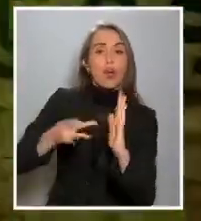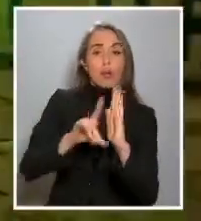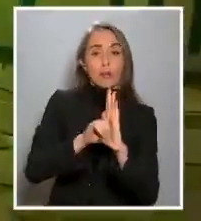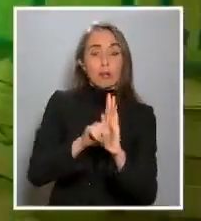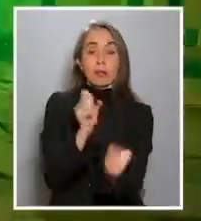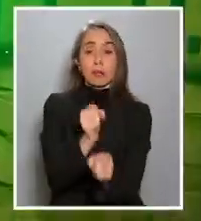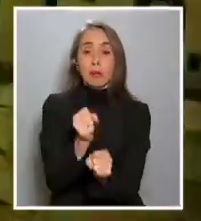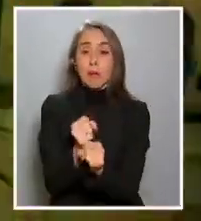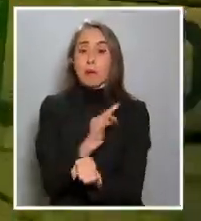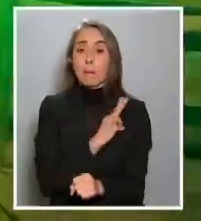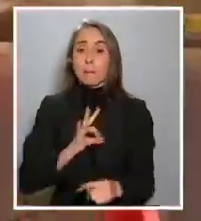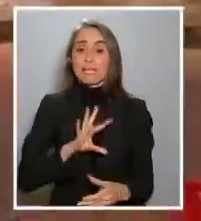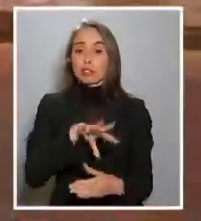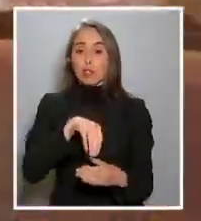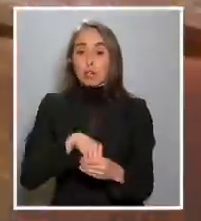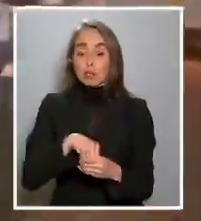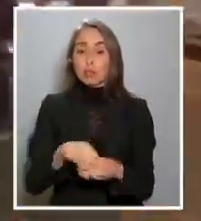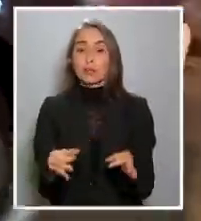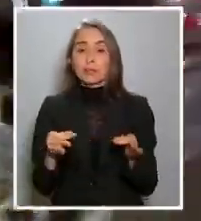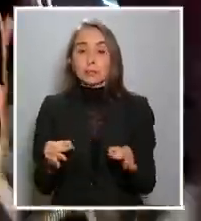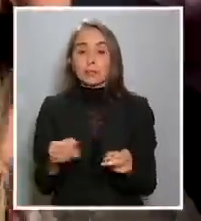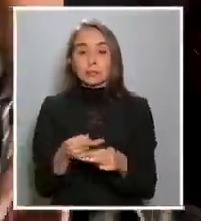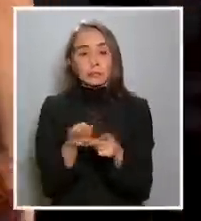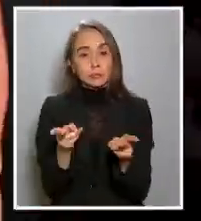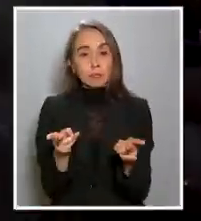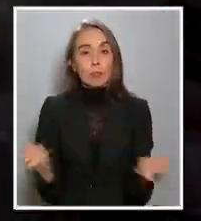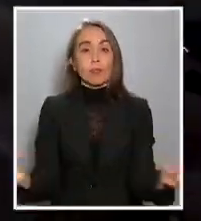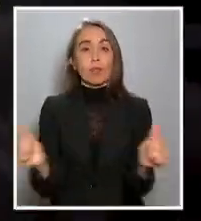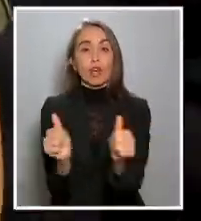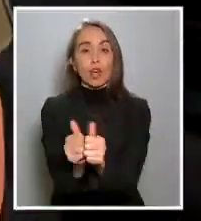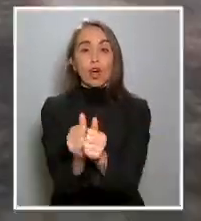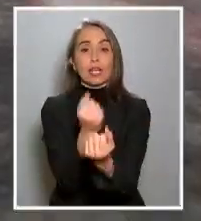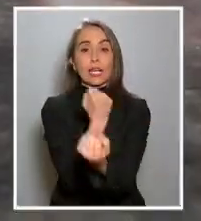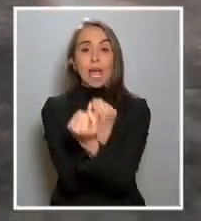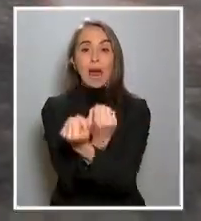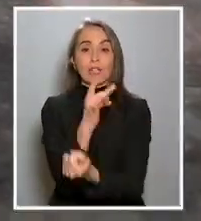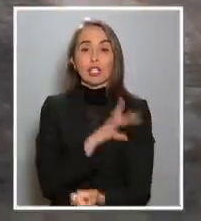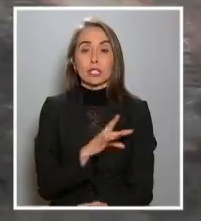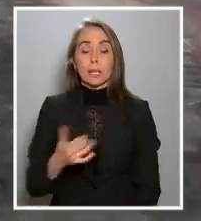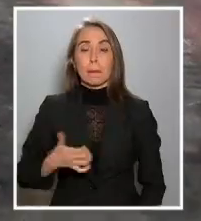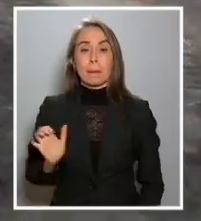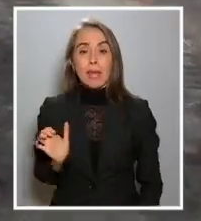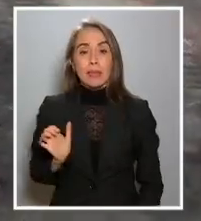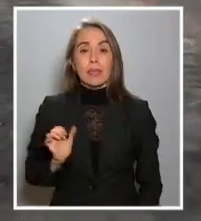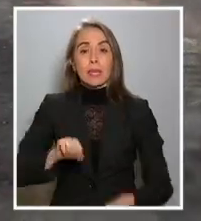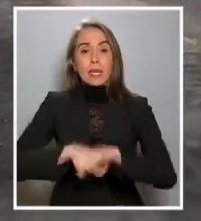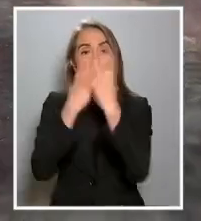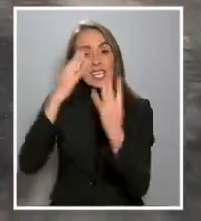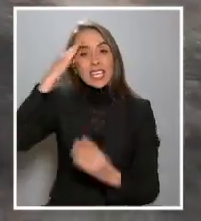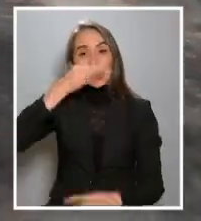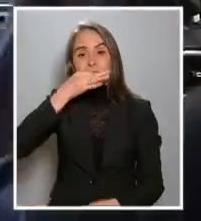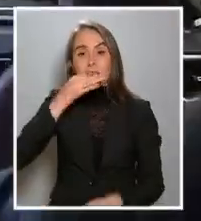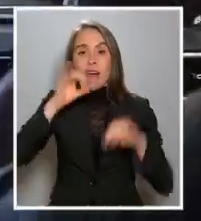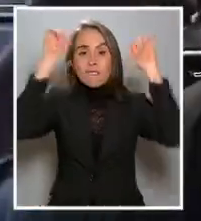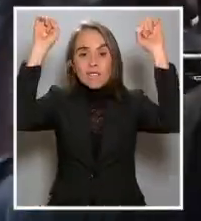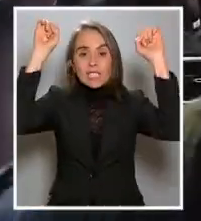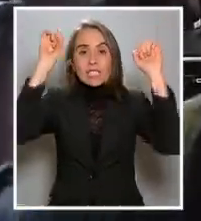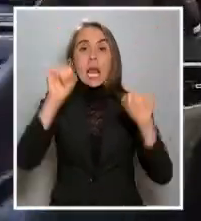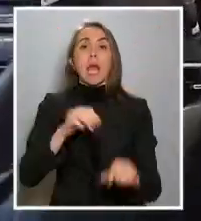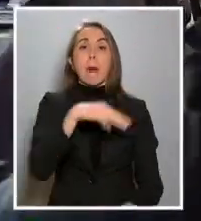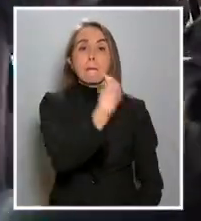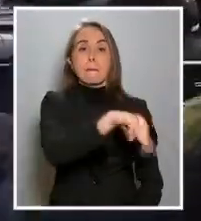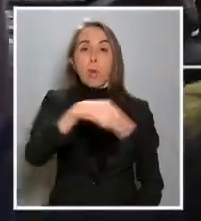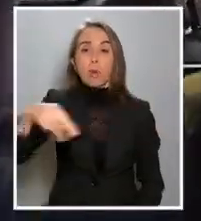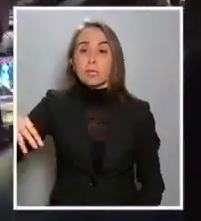del Ministerio del Interior y Seguridad Pública, junto a Carabineros de Chile, a PDI, a Gendarmería, a la Fiscalía, a los